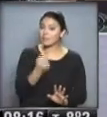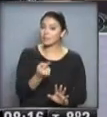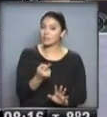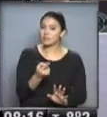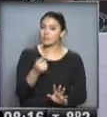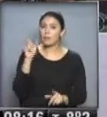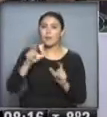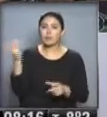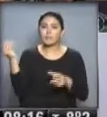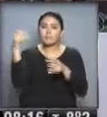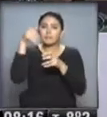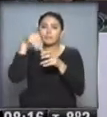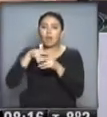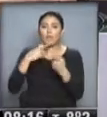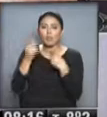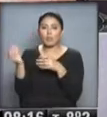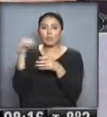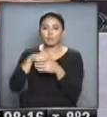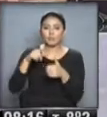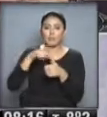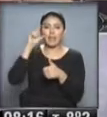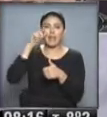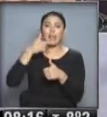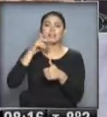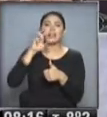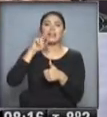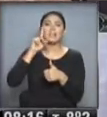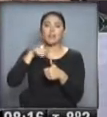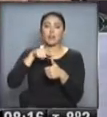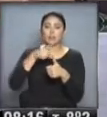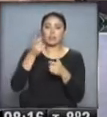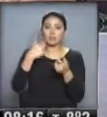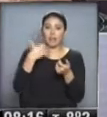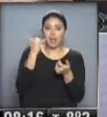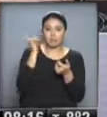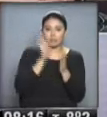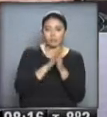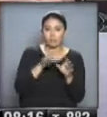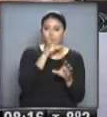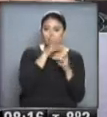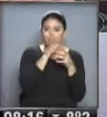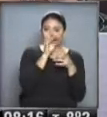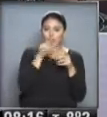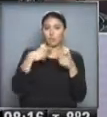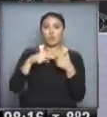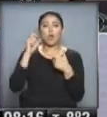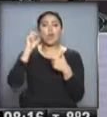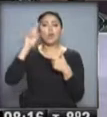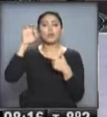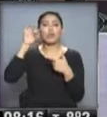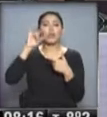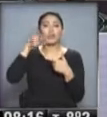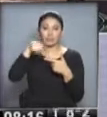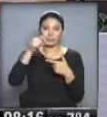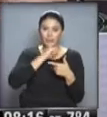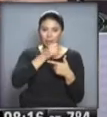integran este foro por ejemplo claudio escribano accionista de la nación mariano grondona periodista como ustedes